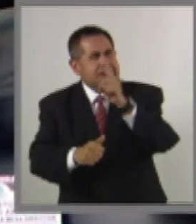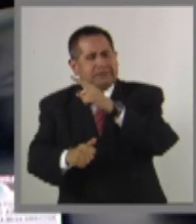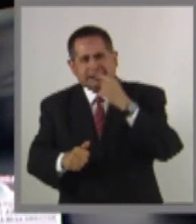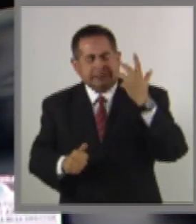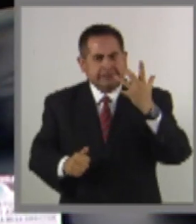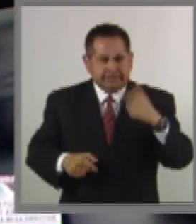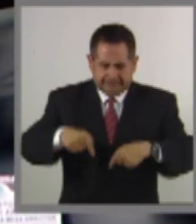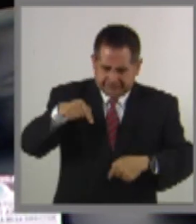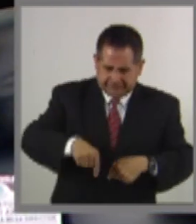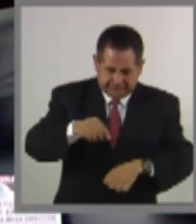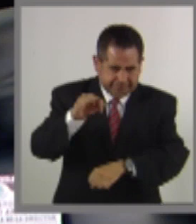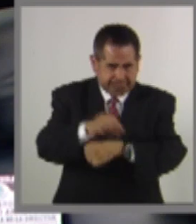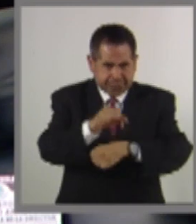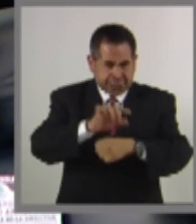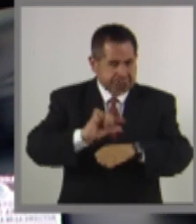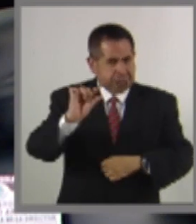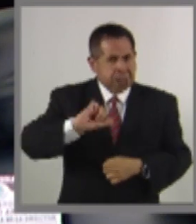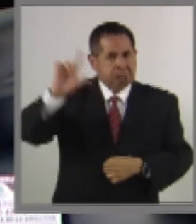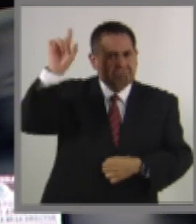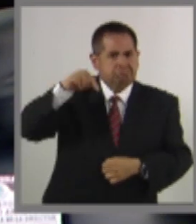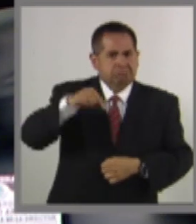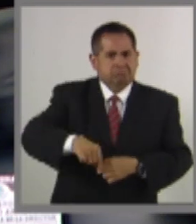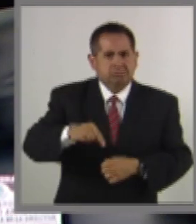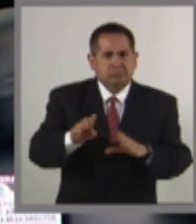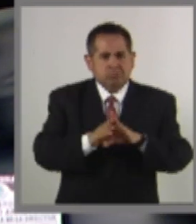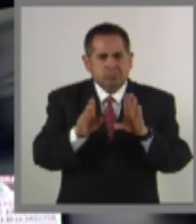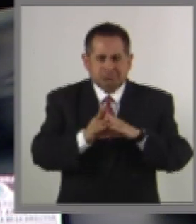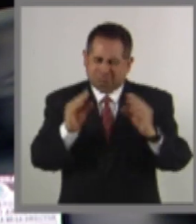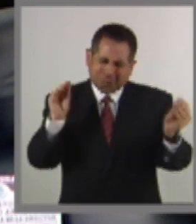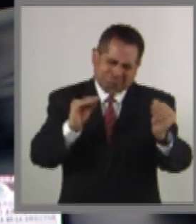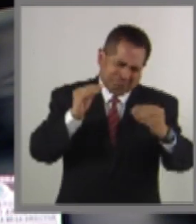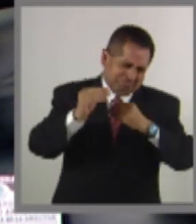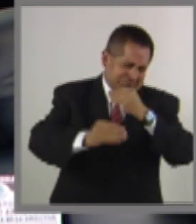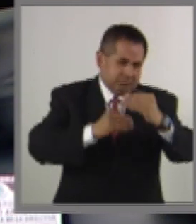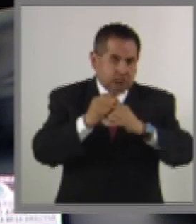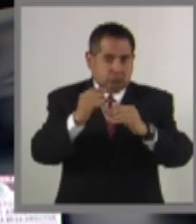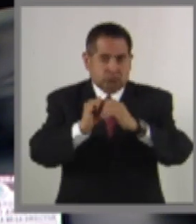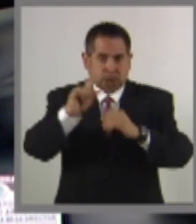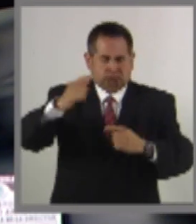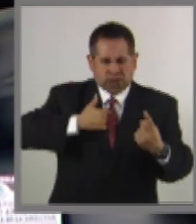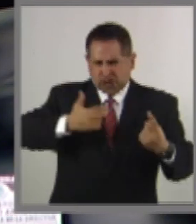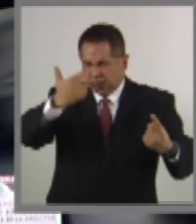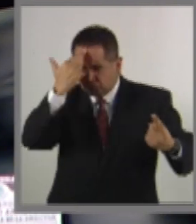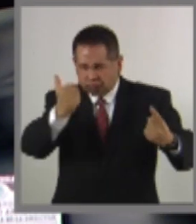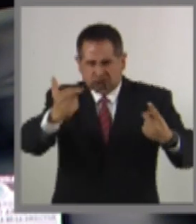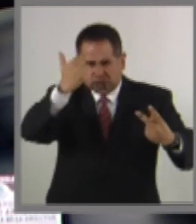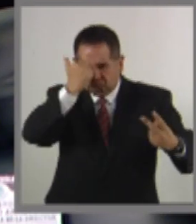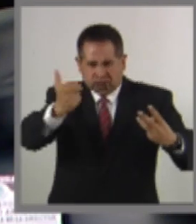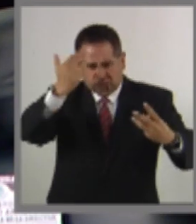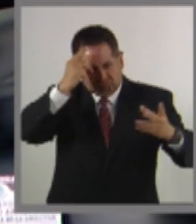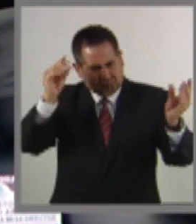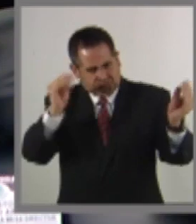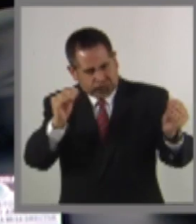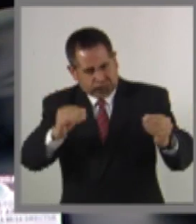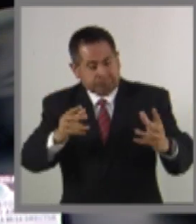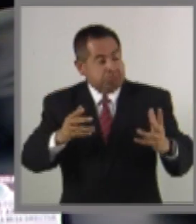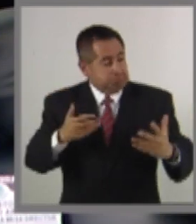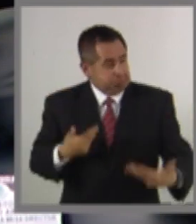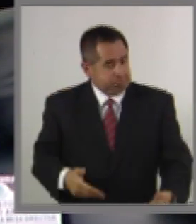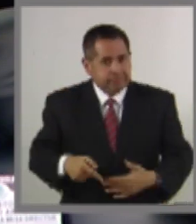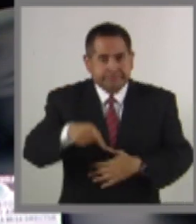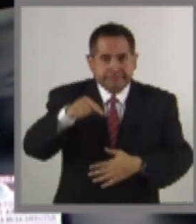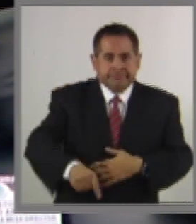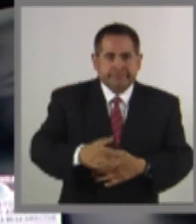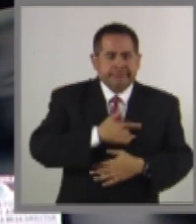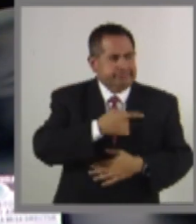En este Senado se distinguió por intensos debates y profesionales argumentaciones. Pero lo más importante, nos